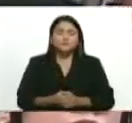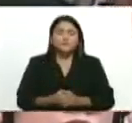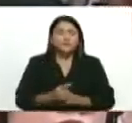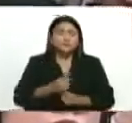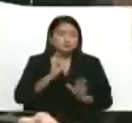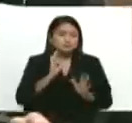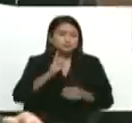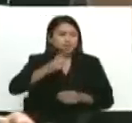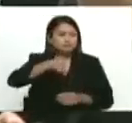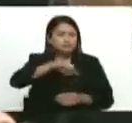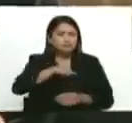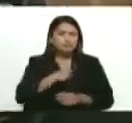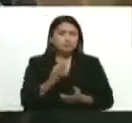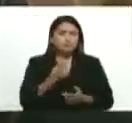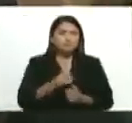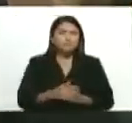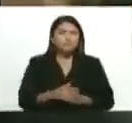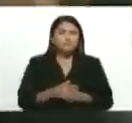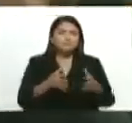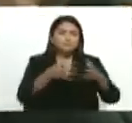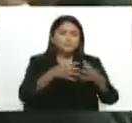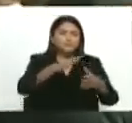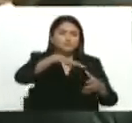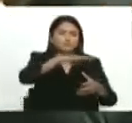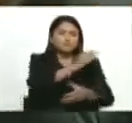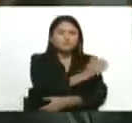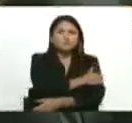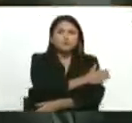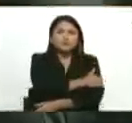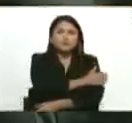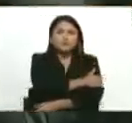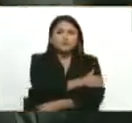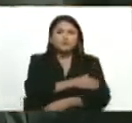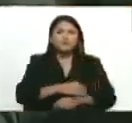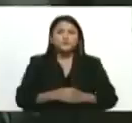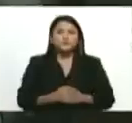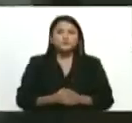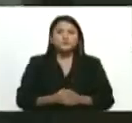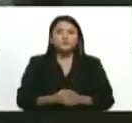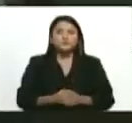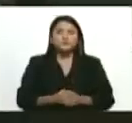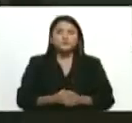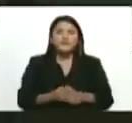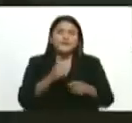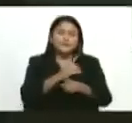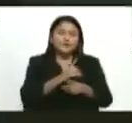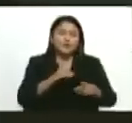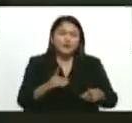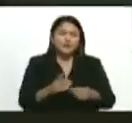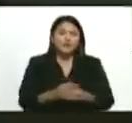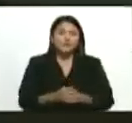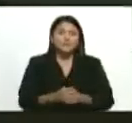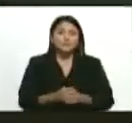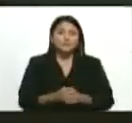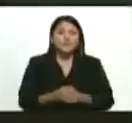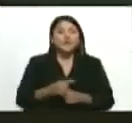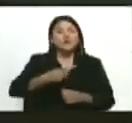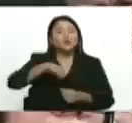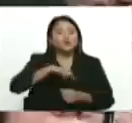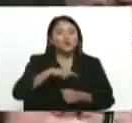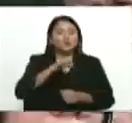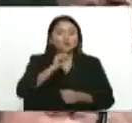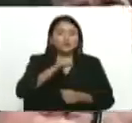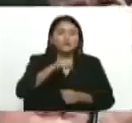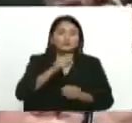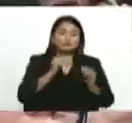Nosotros, como bloque de oposición democrática, por supuesto que vamos a estar apegados en todo momento